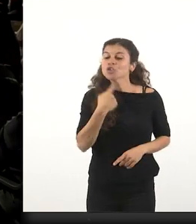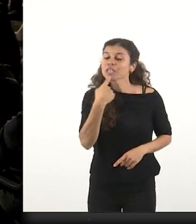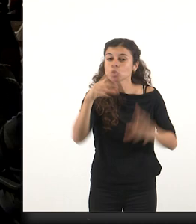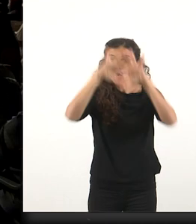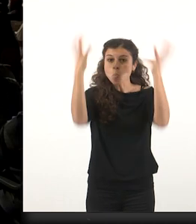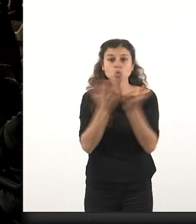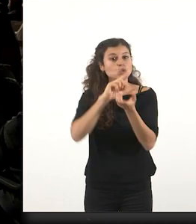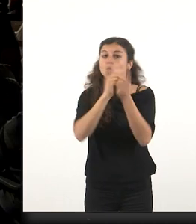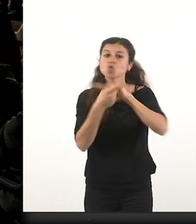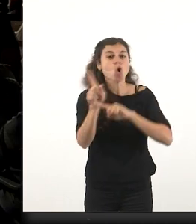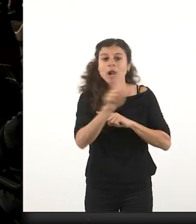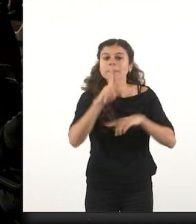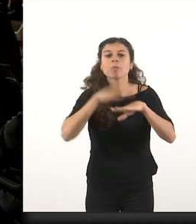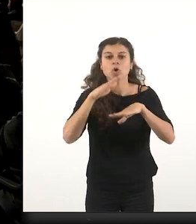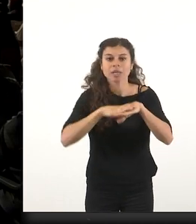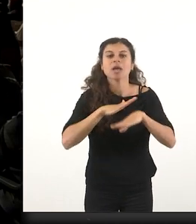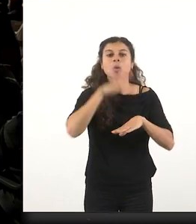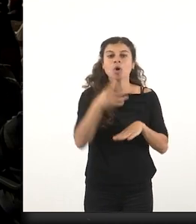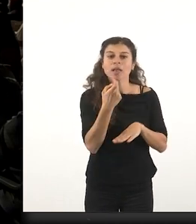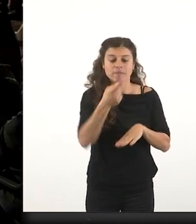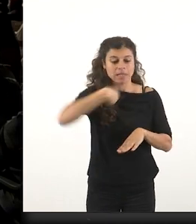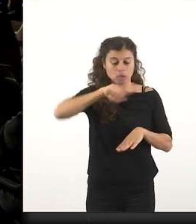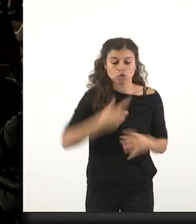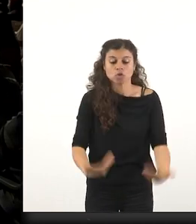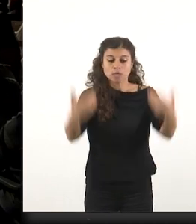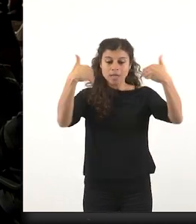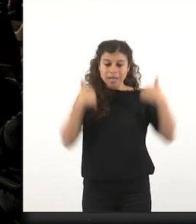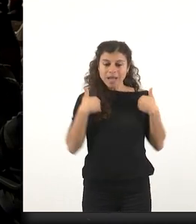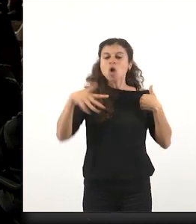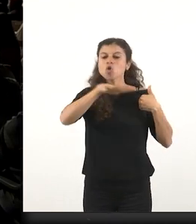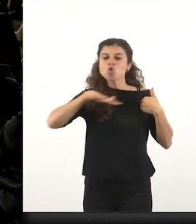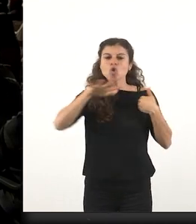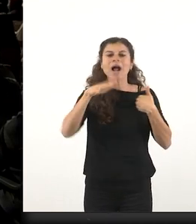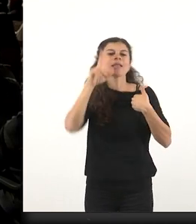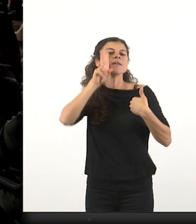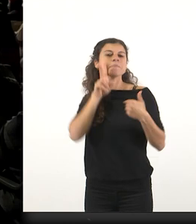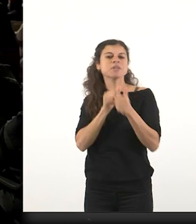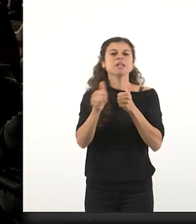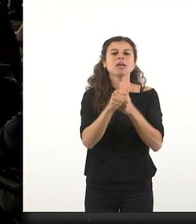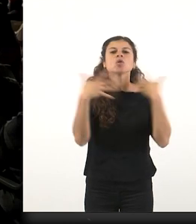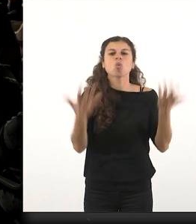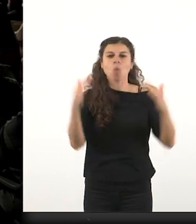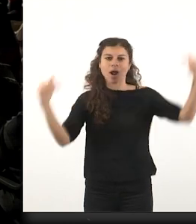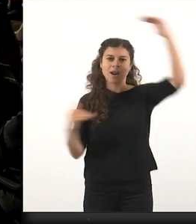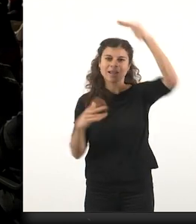cambia, porque aquí nadie quiere hacerse cargo del lugar de privilegio que ocupa en la sociedad. ¿Dónde crees que estoy yo como madre? Una madre